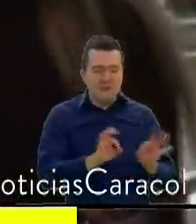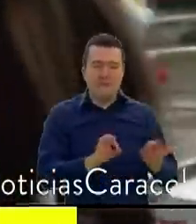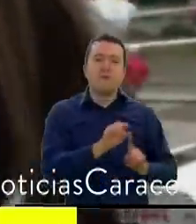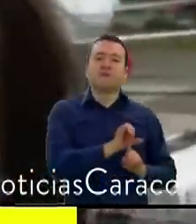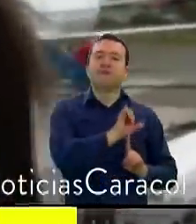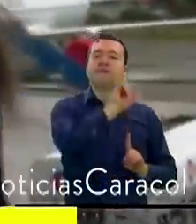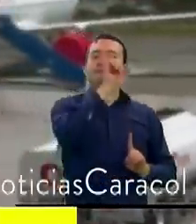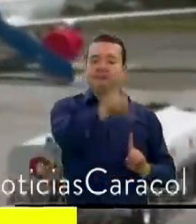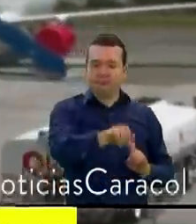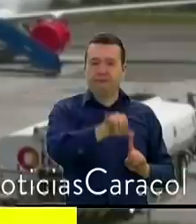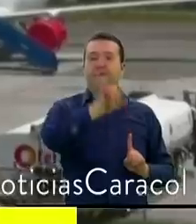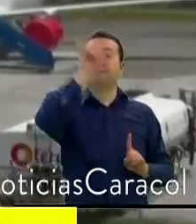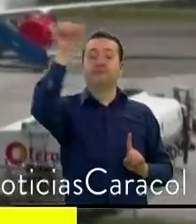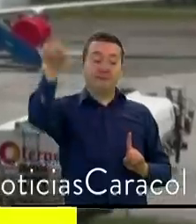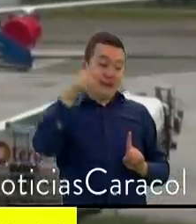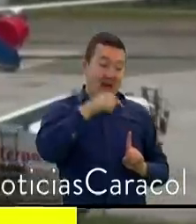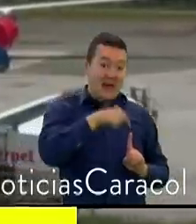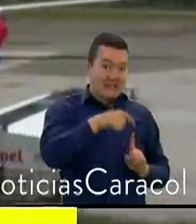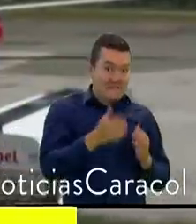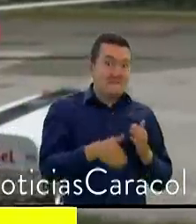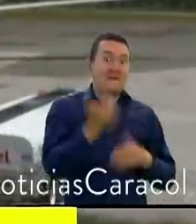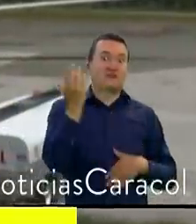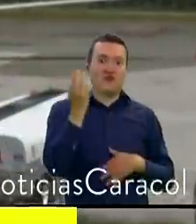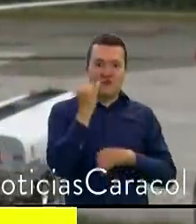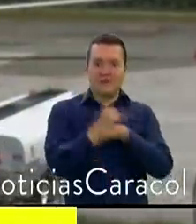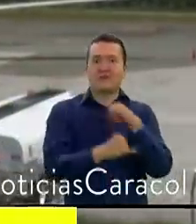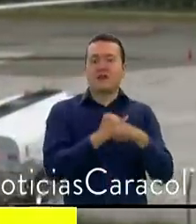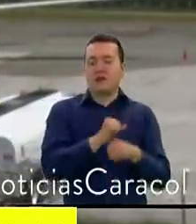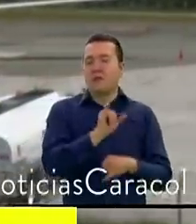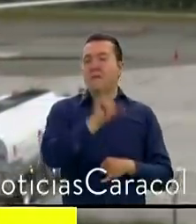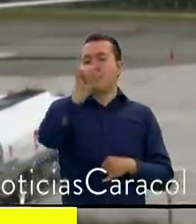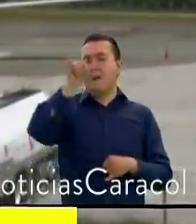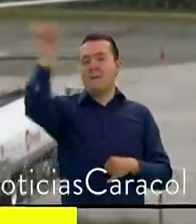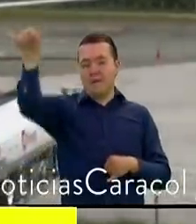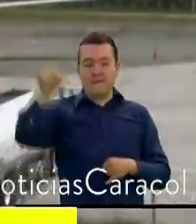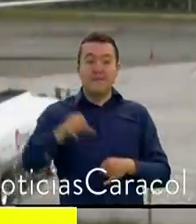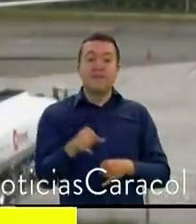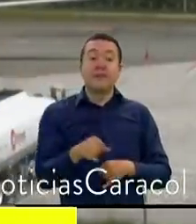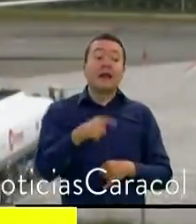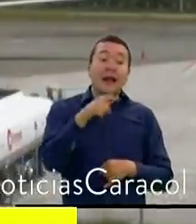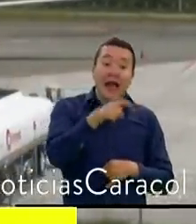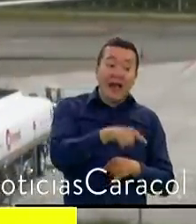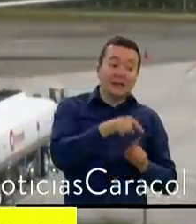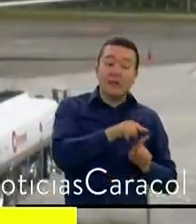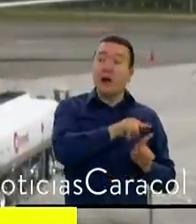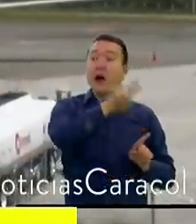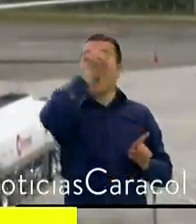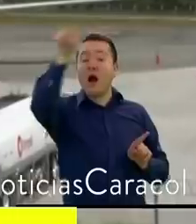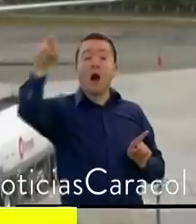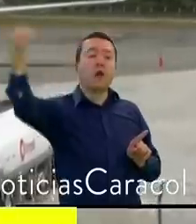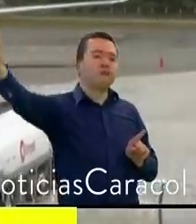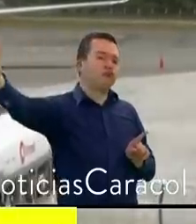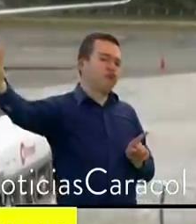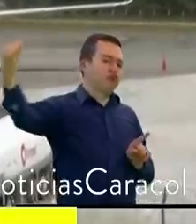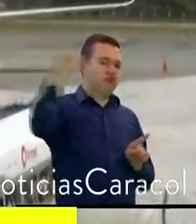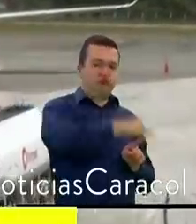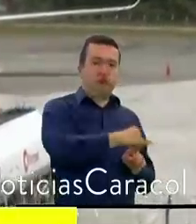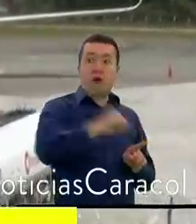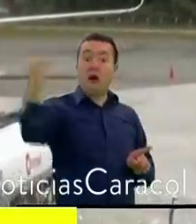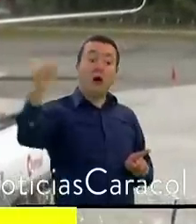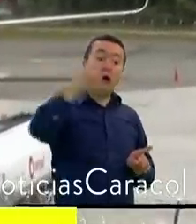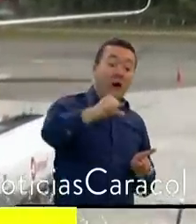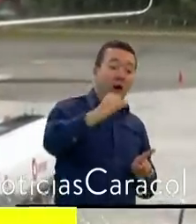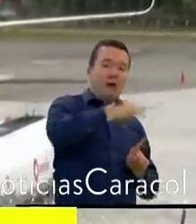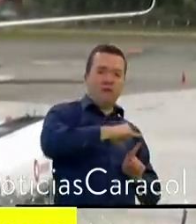la apertura de los vuelos internacionales. Sabemos entonces que este vuelo también regresará directamente a la ciudad de Medellín desde